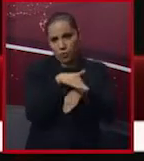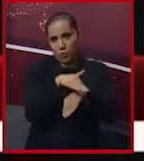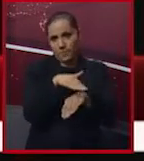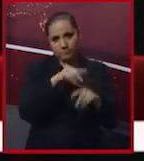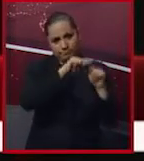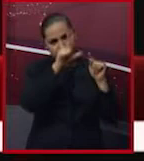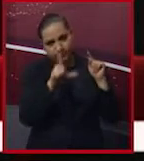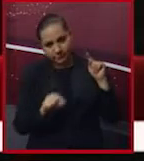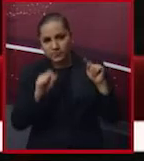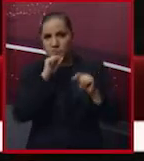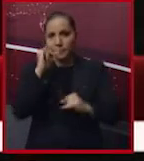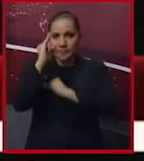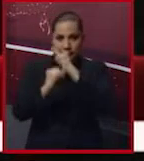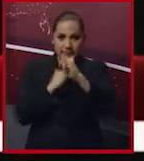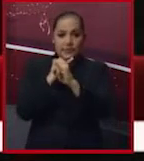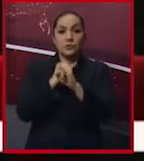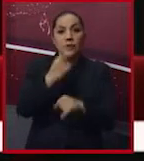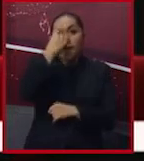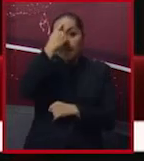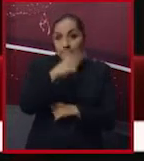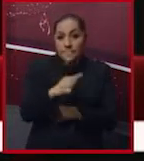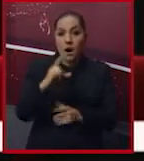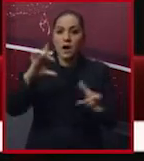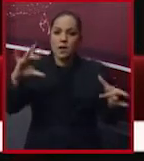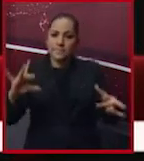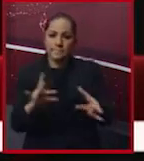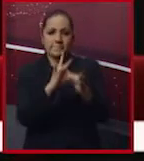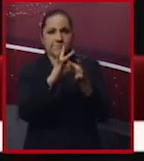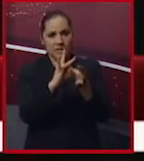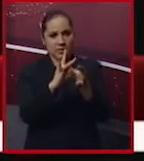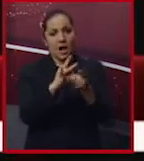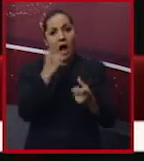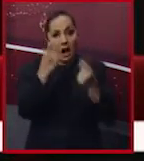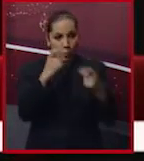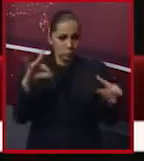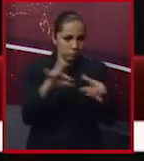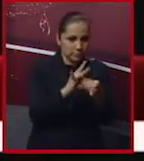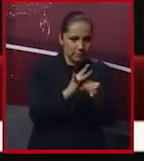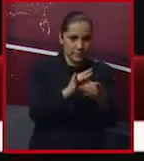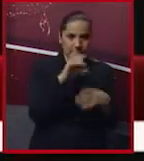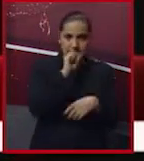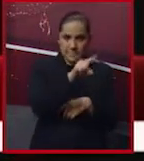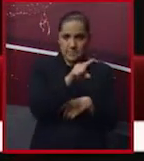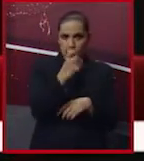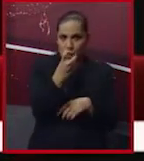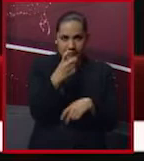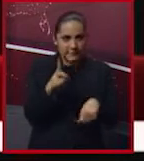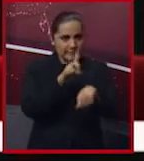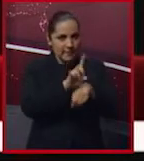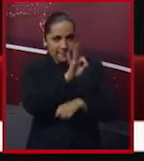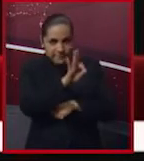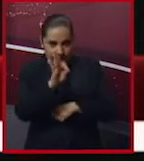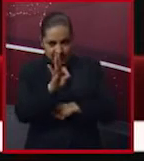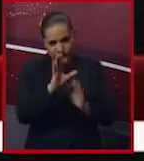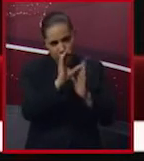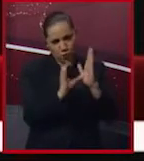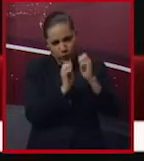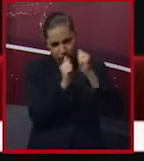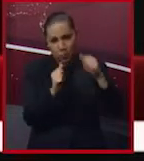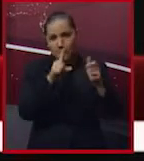y a nivel internacional, que directa o indirectamente incidieron en la conformación de la Constitución